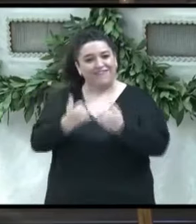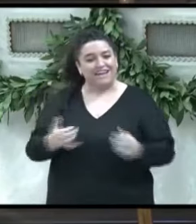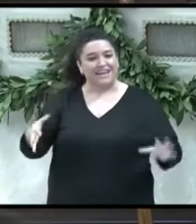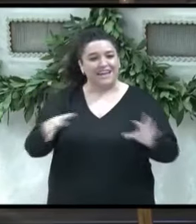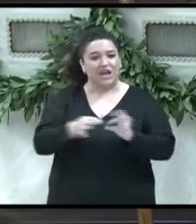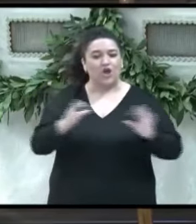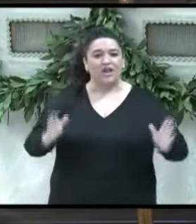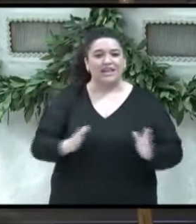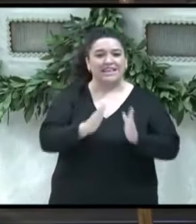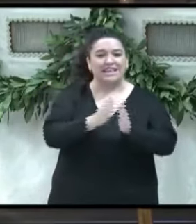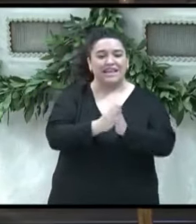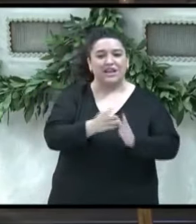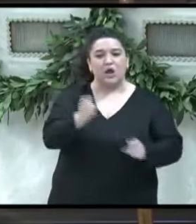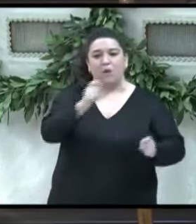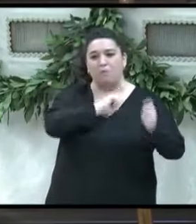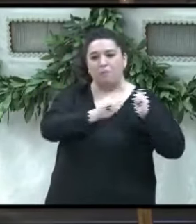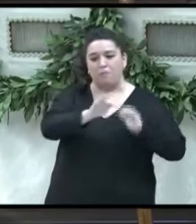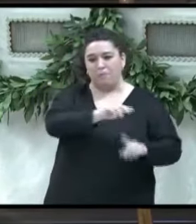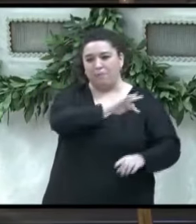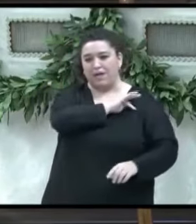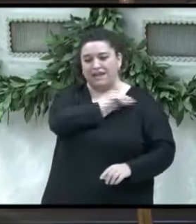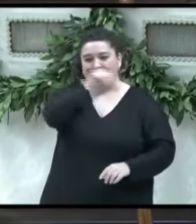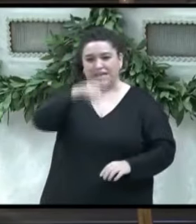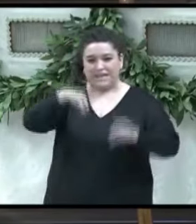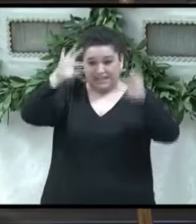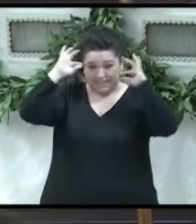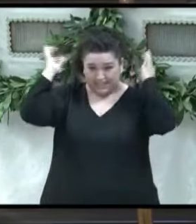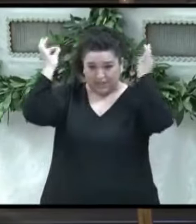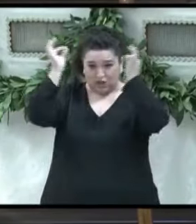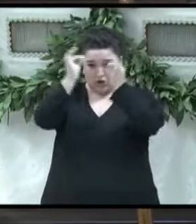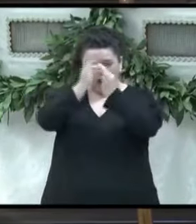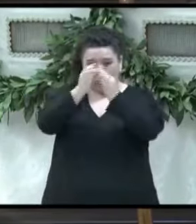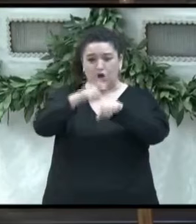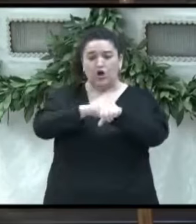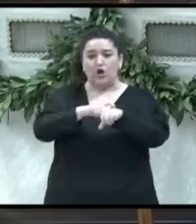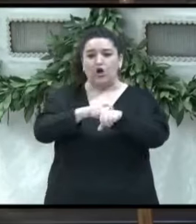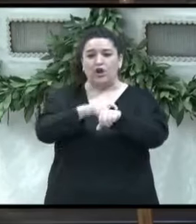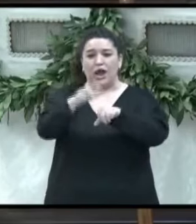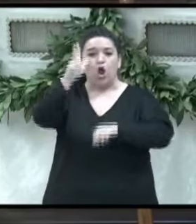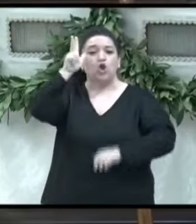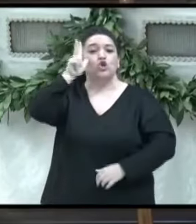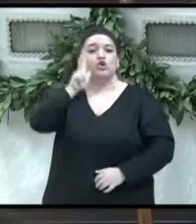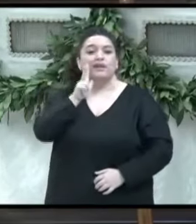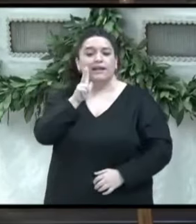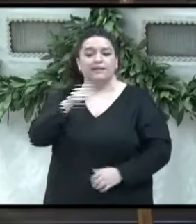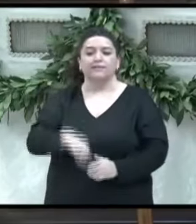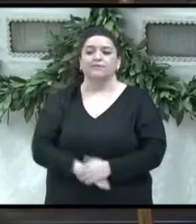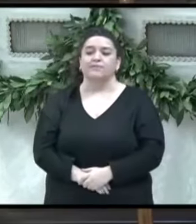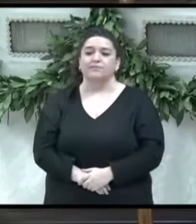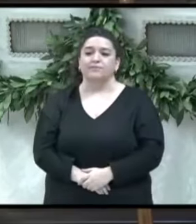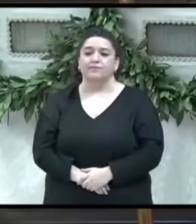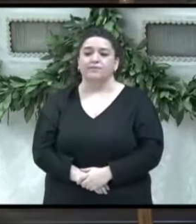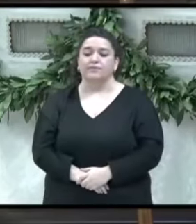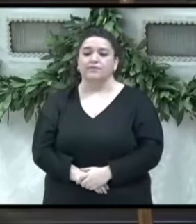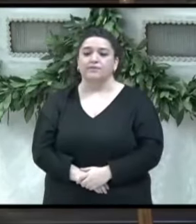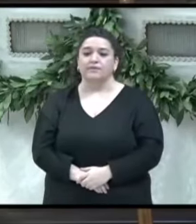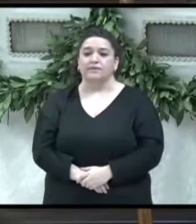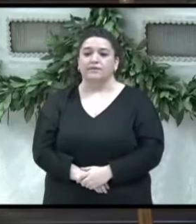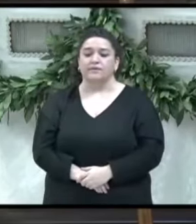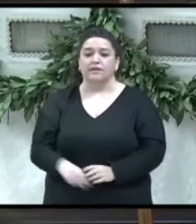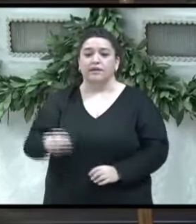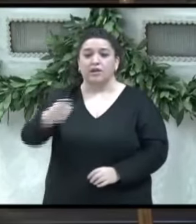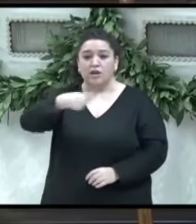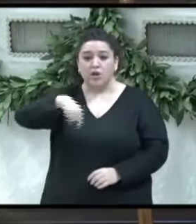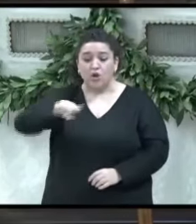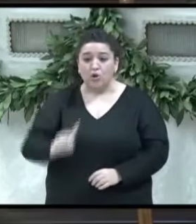de los santos Mártires de Córdoba con Rango de solemnidad aquellos